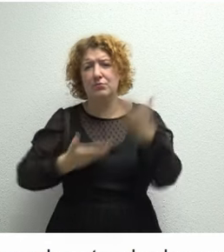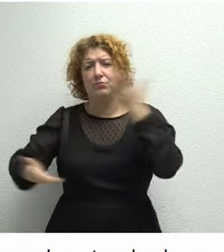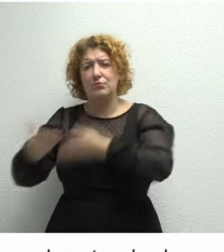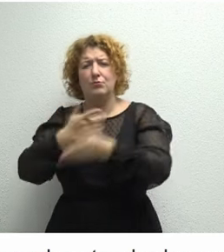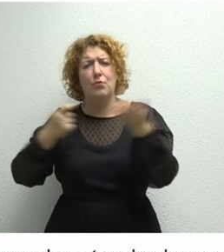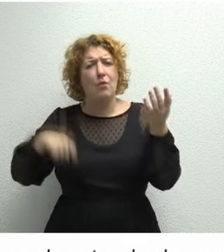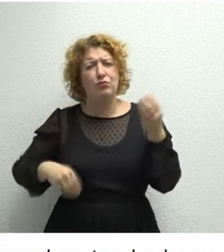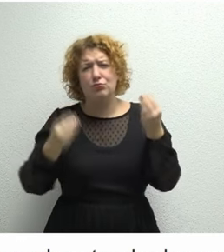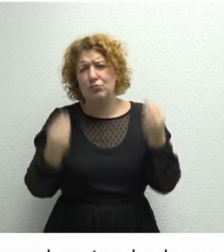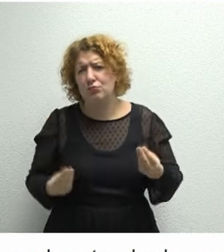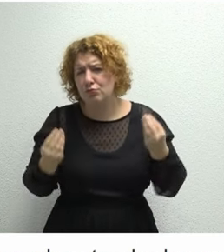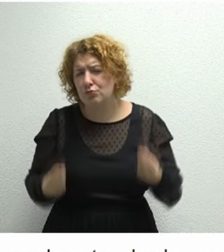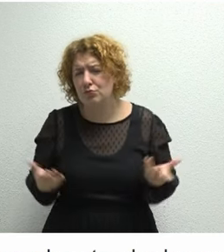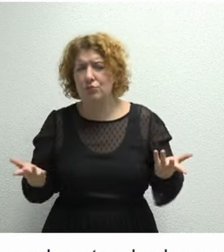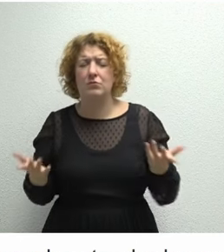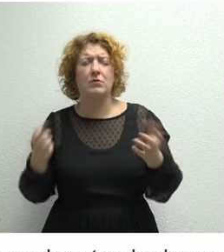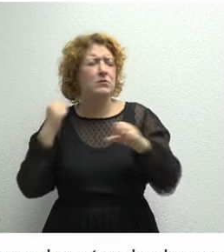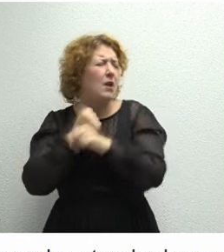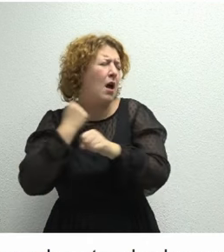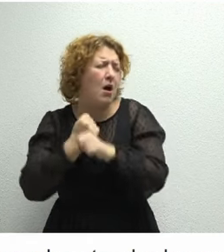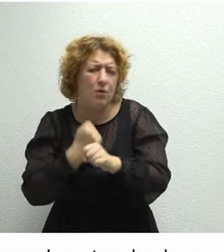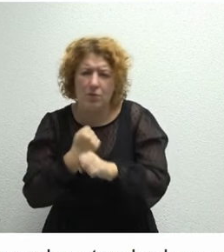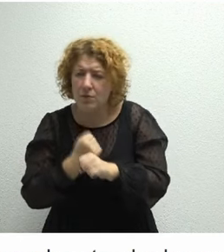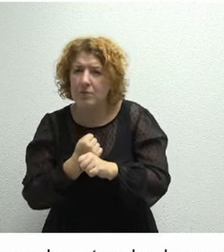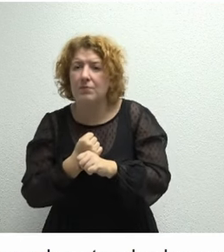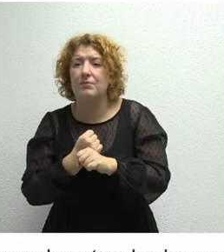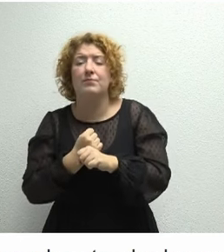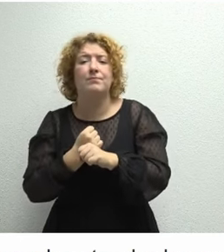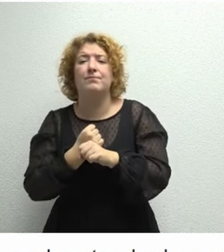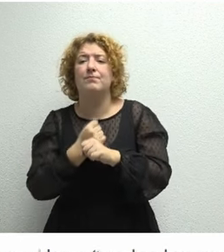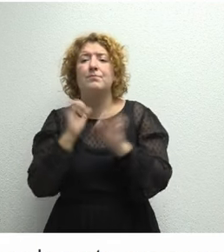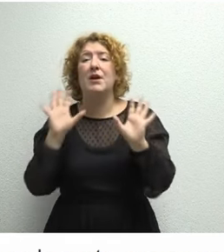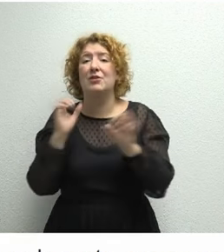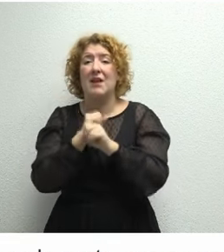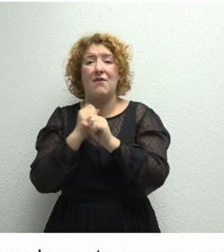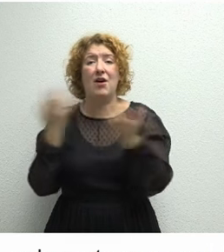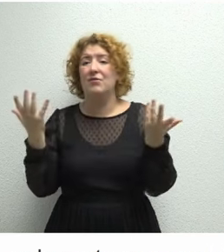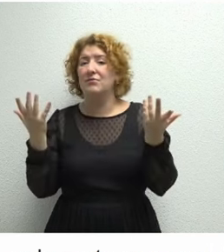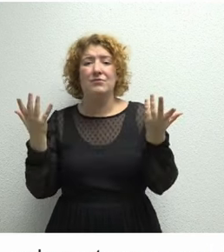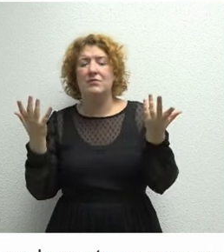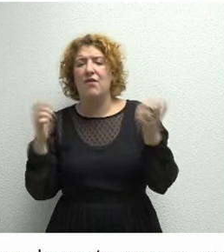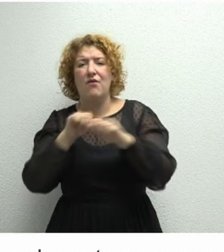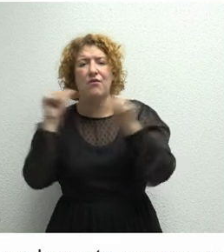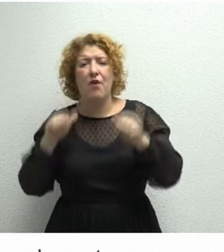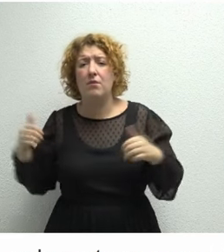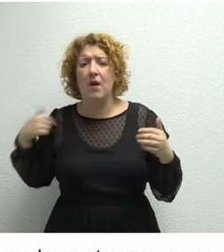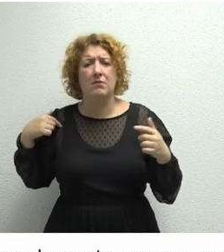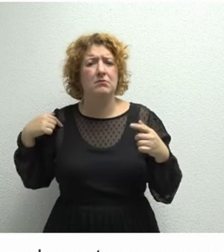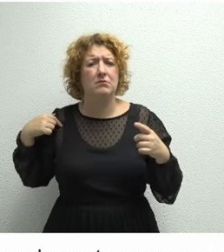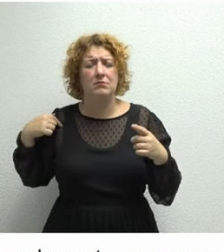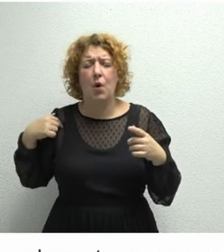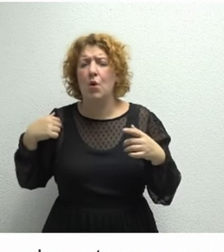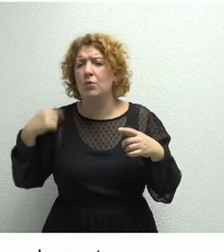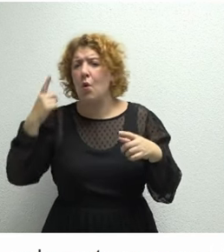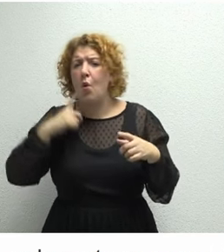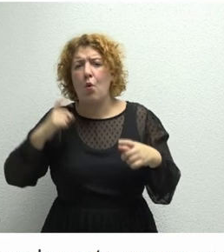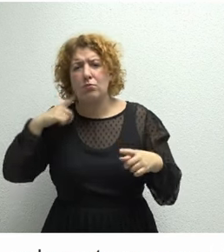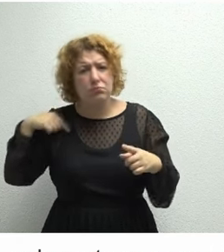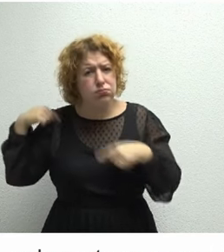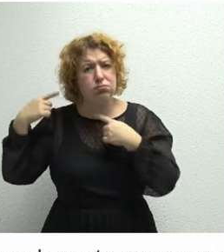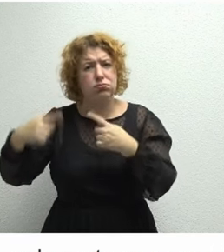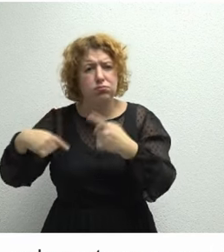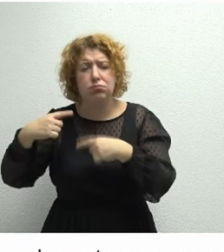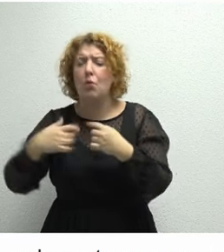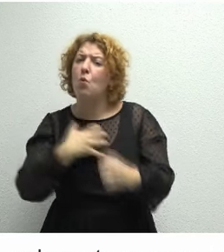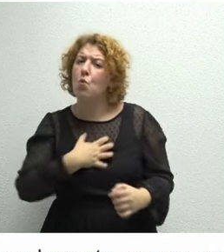profesionales que hay mucha gente currando mucho pero que hay una sinergia de trabajo que no se ha modificado y que cuesta mucho que ahí es